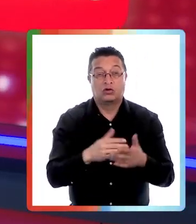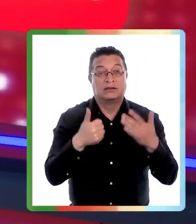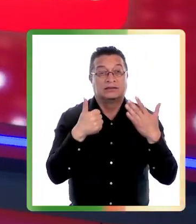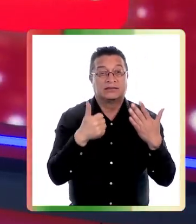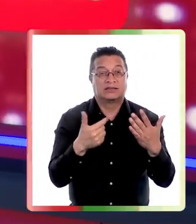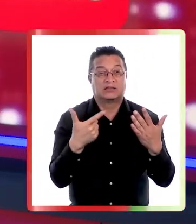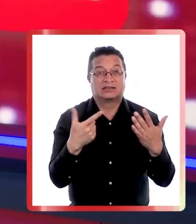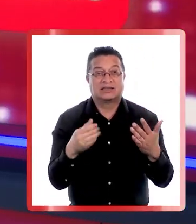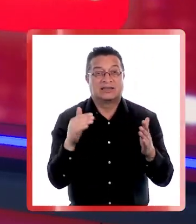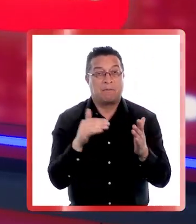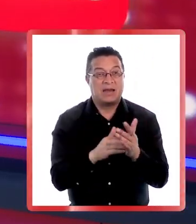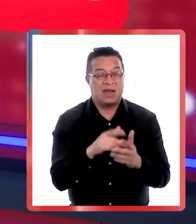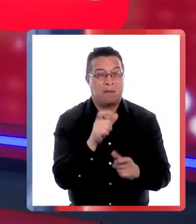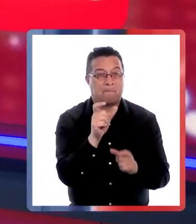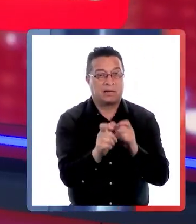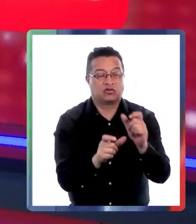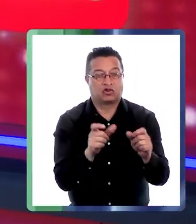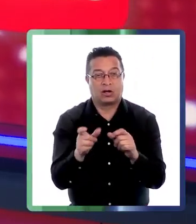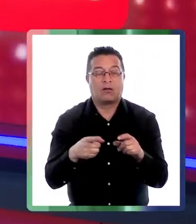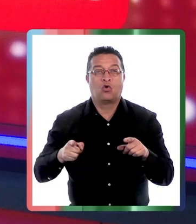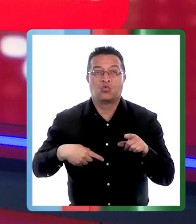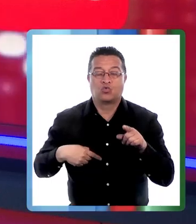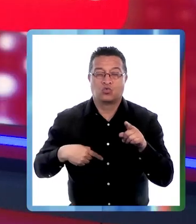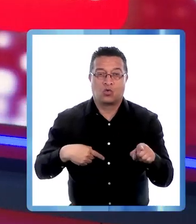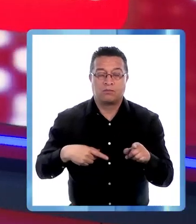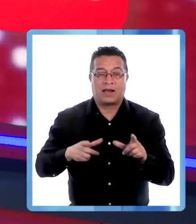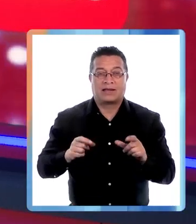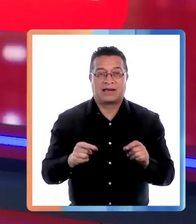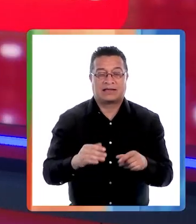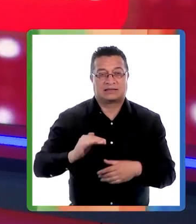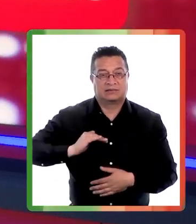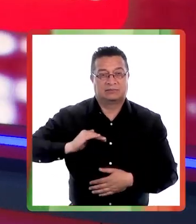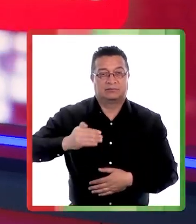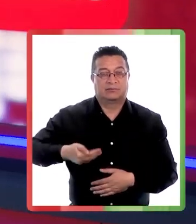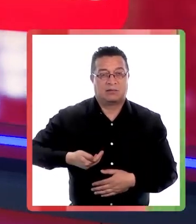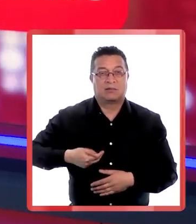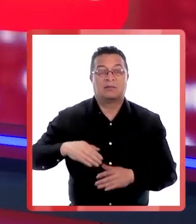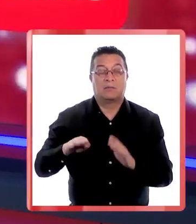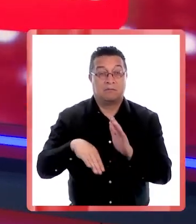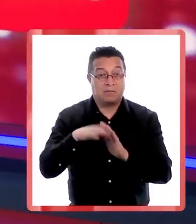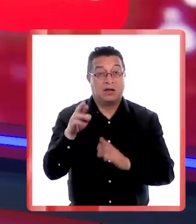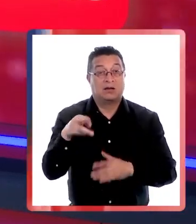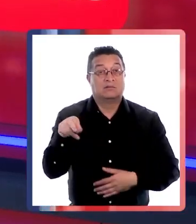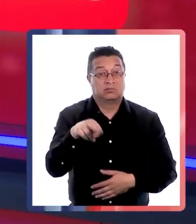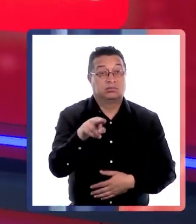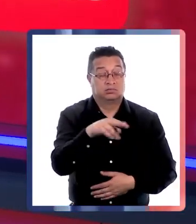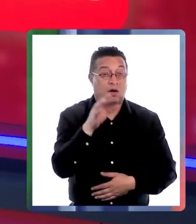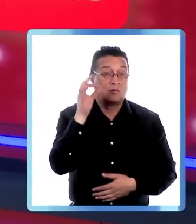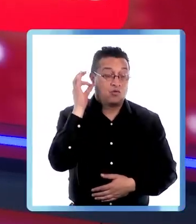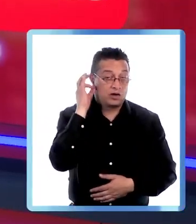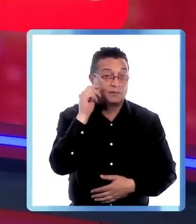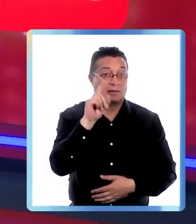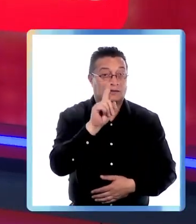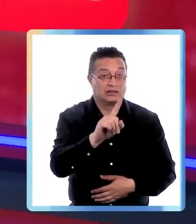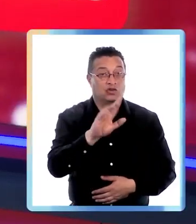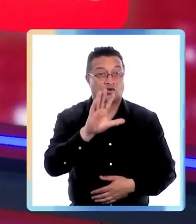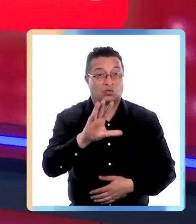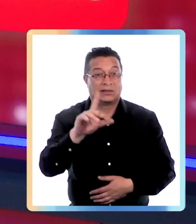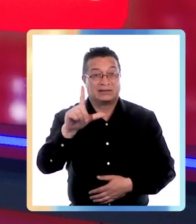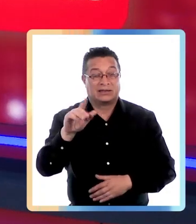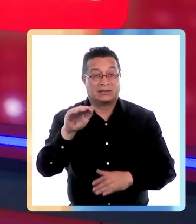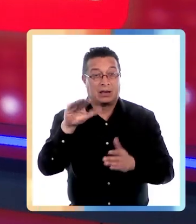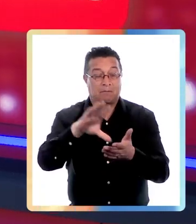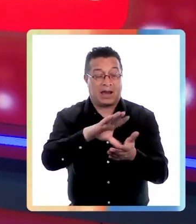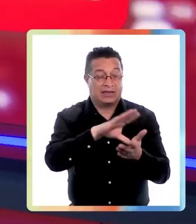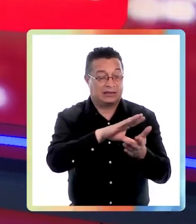murieron 670.000 personas a causa de este cáncer, siendo el más frecuente entre las mujeres en